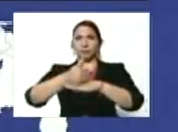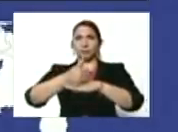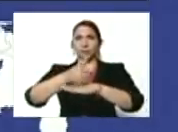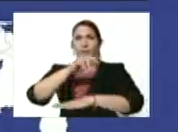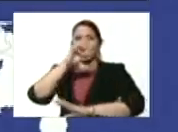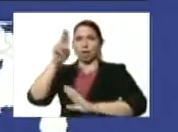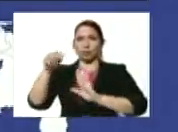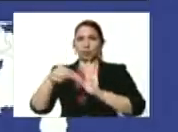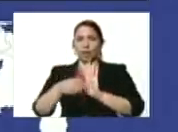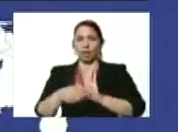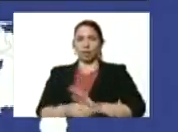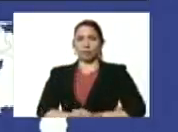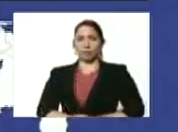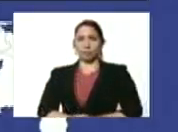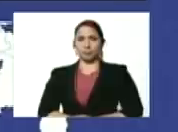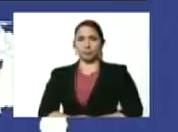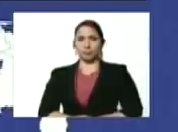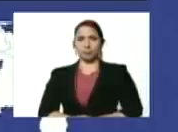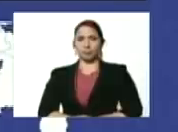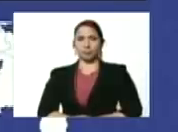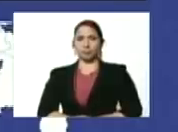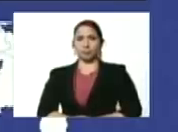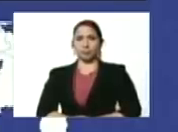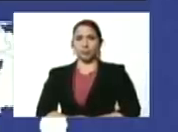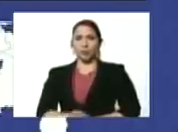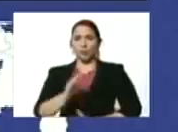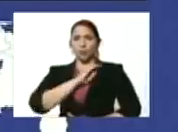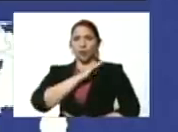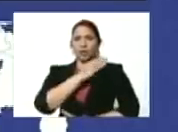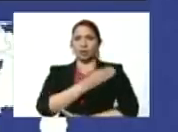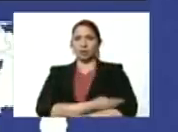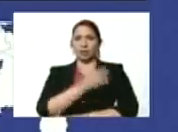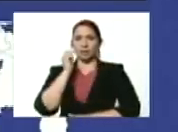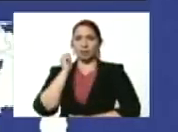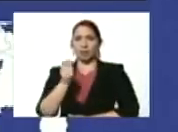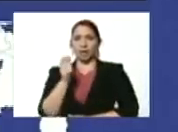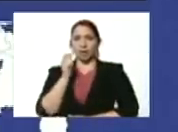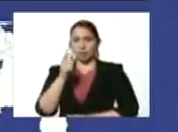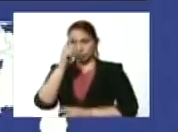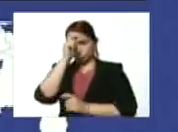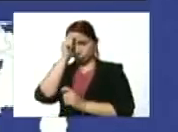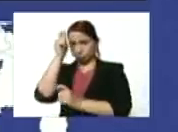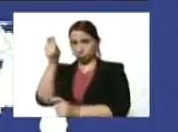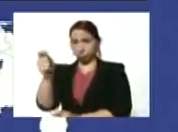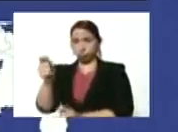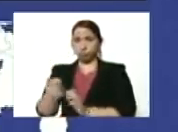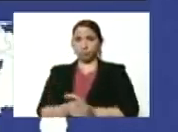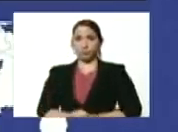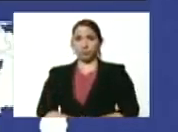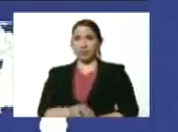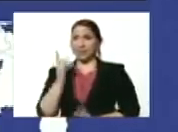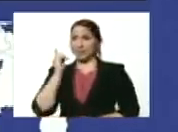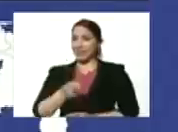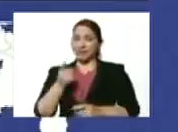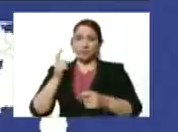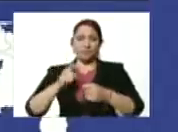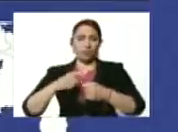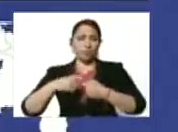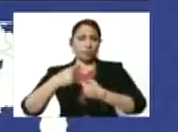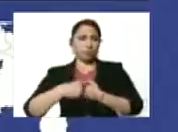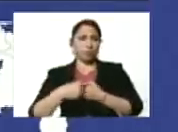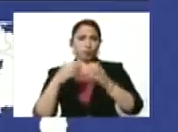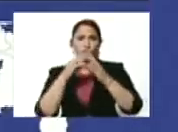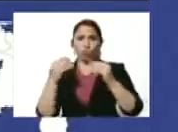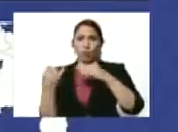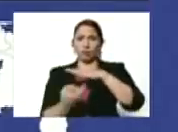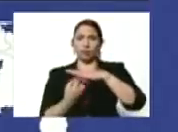nacional de la Fuerza de Tarea José Gregorio Hernández. Ahí deben integrarse todas las instituciones del